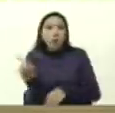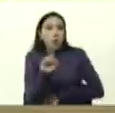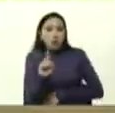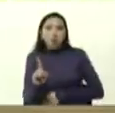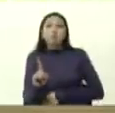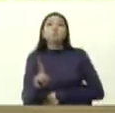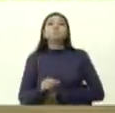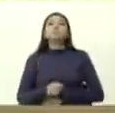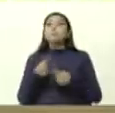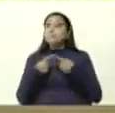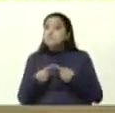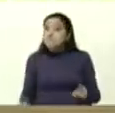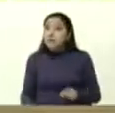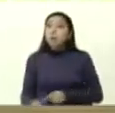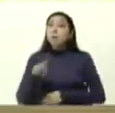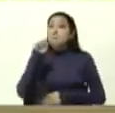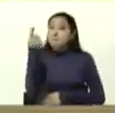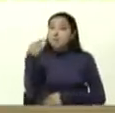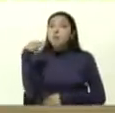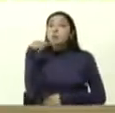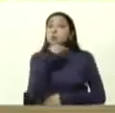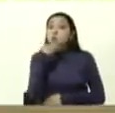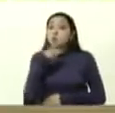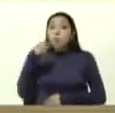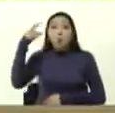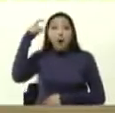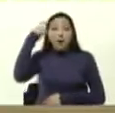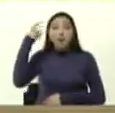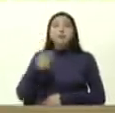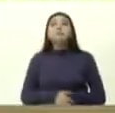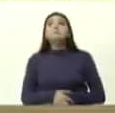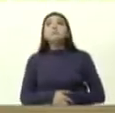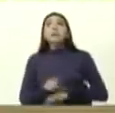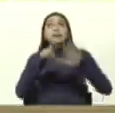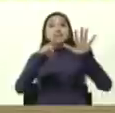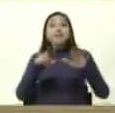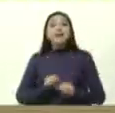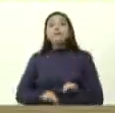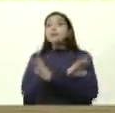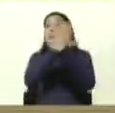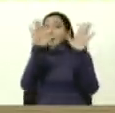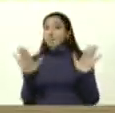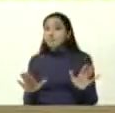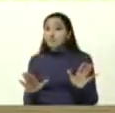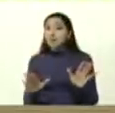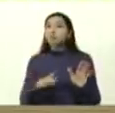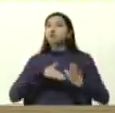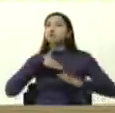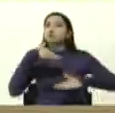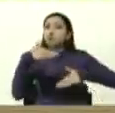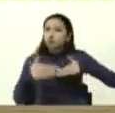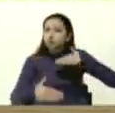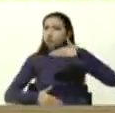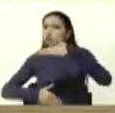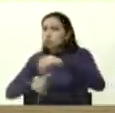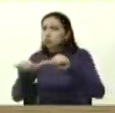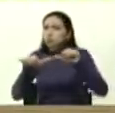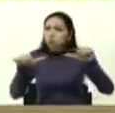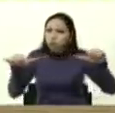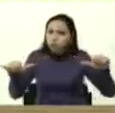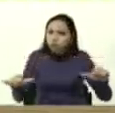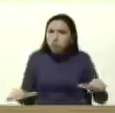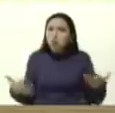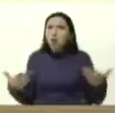del viernes 1 de octubre a las 6 de la mañana se irán incorporando gradualmente los sistemas